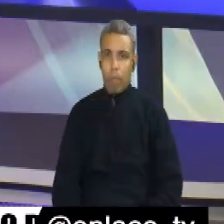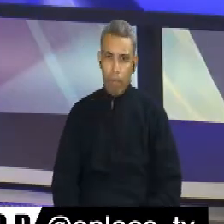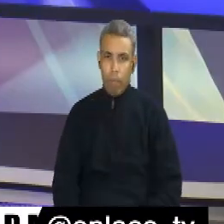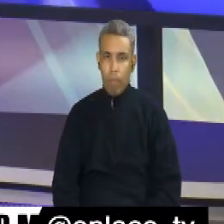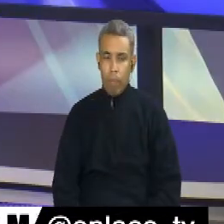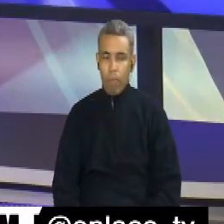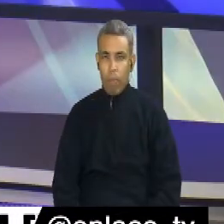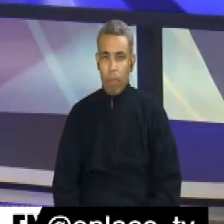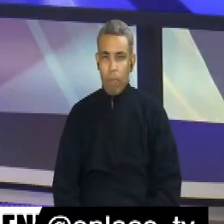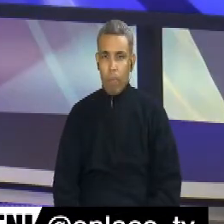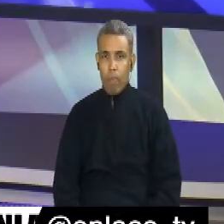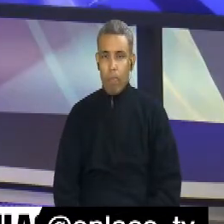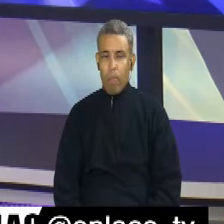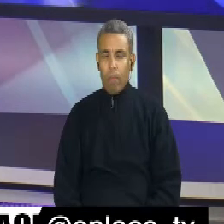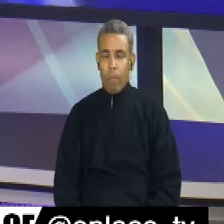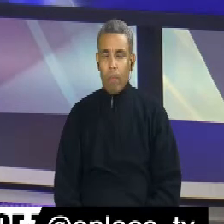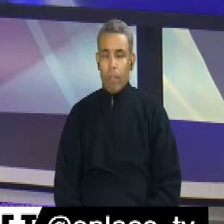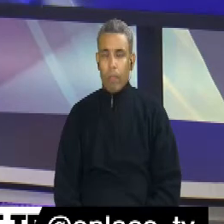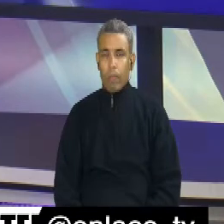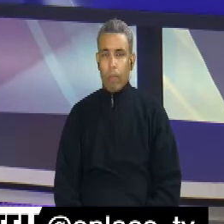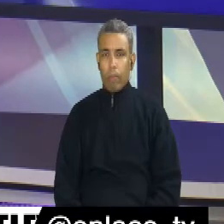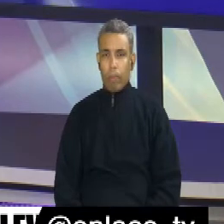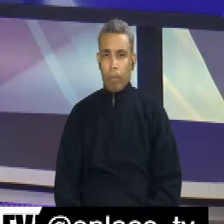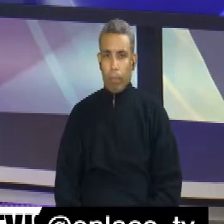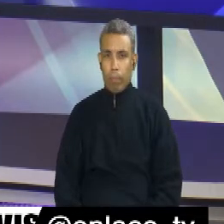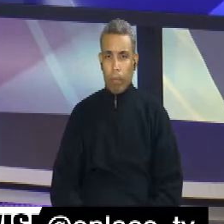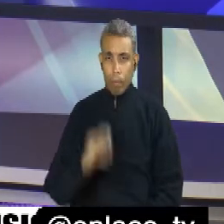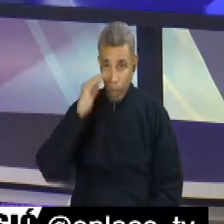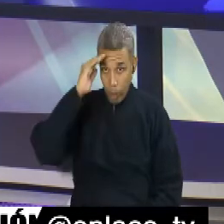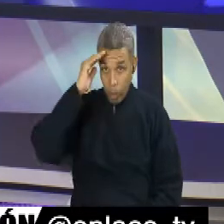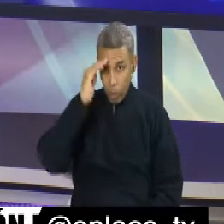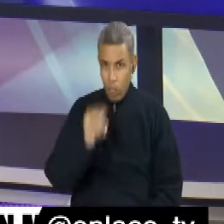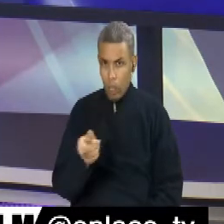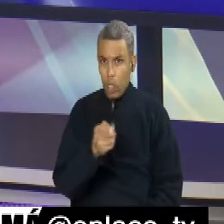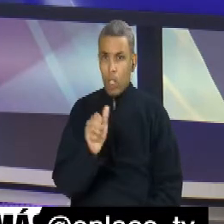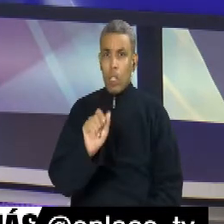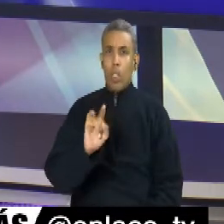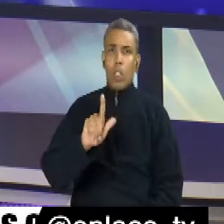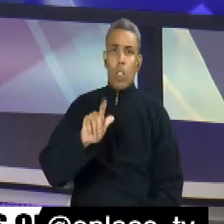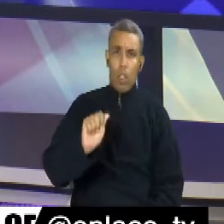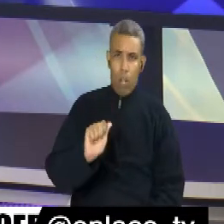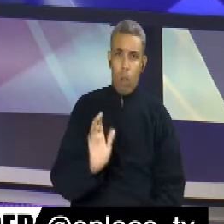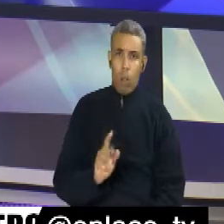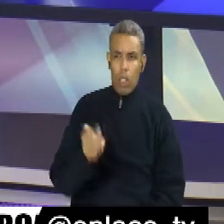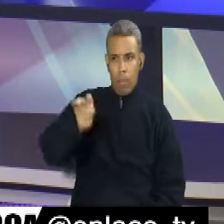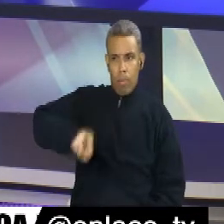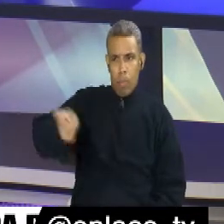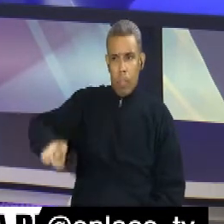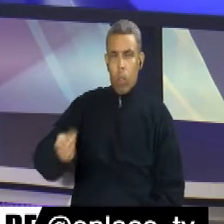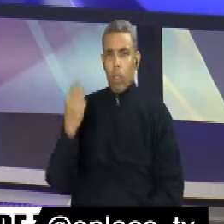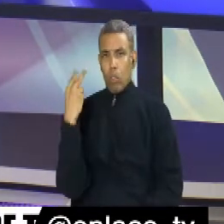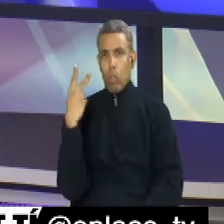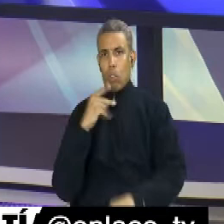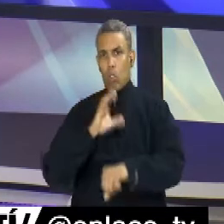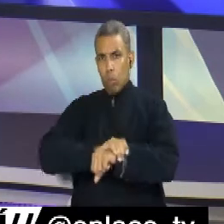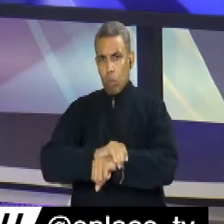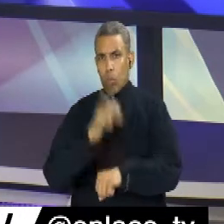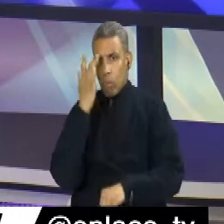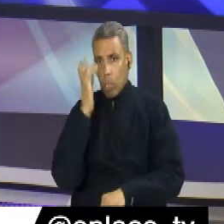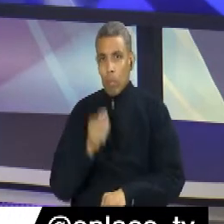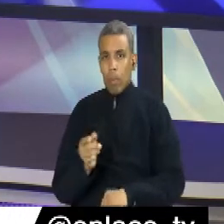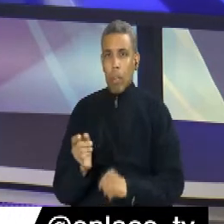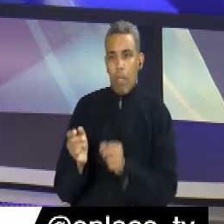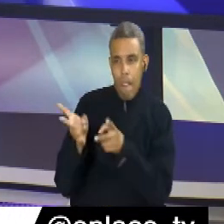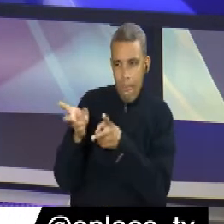Golpes a dos presuntos extorsionistas propinó el Gaula de la policía en el barrio Las Camelias. Según las autoridades, los detenidos se hacían pasar